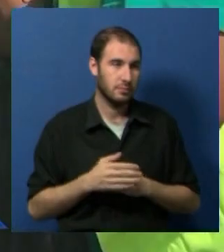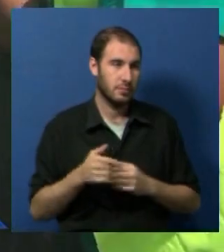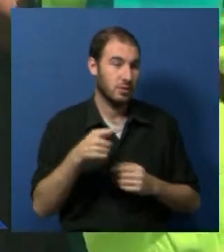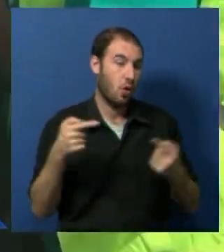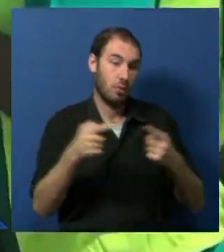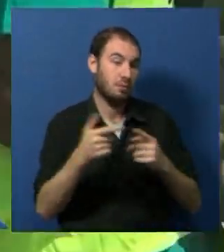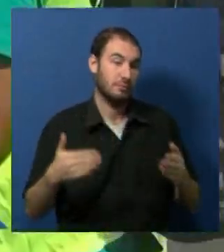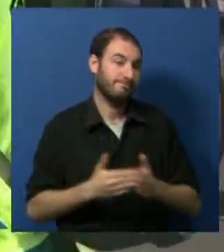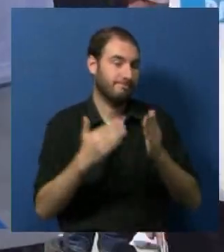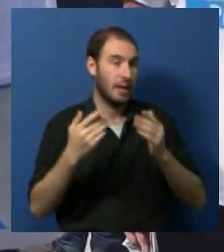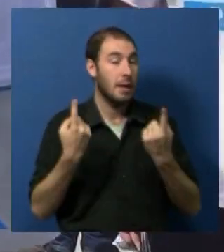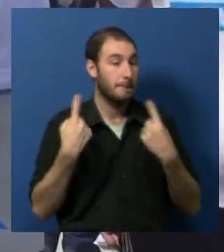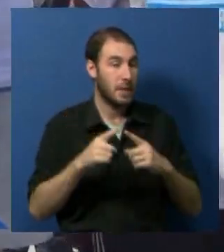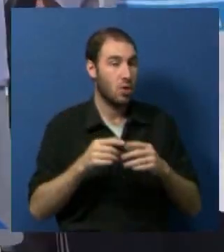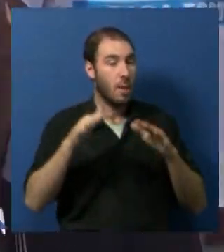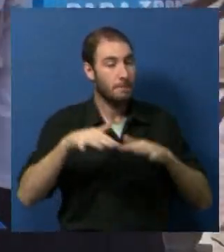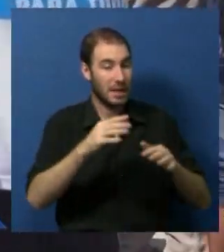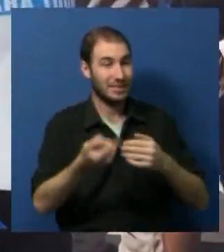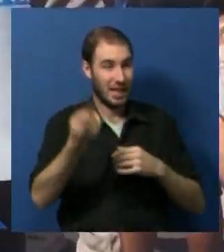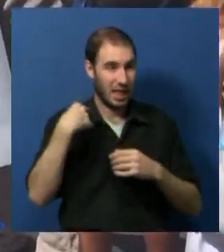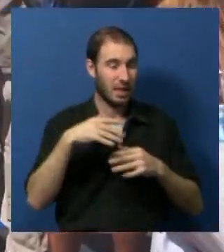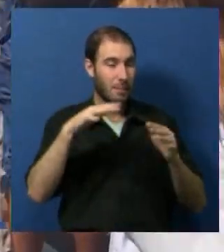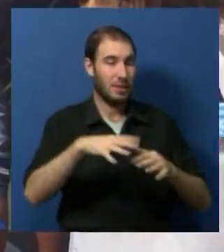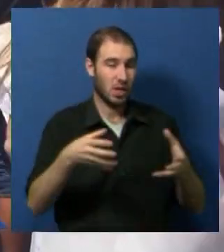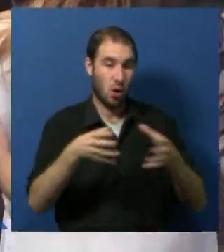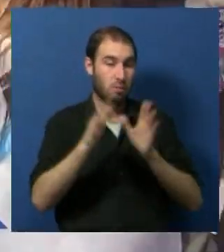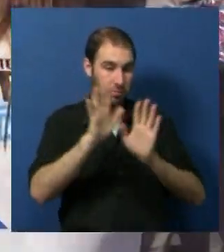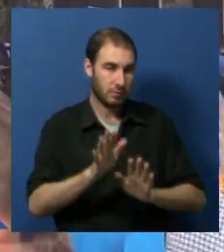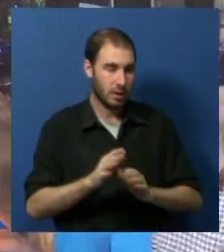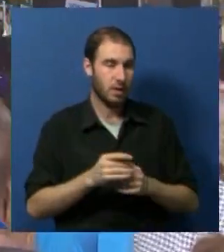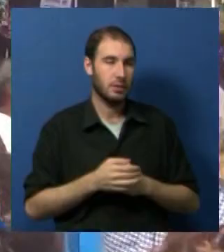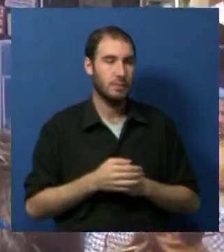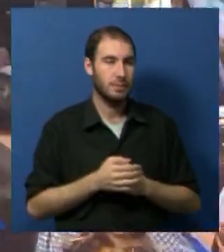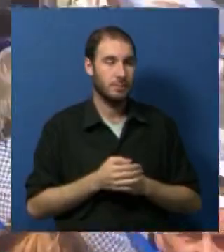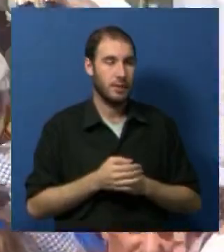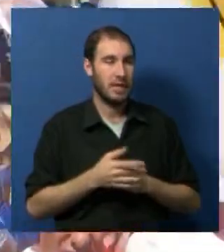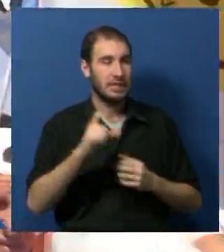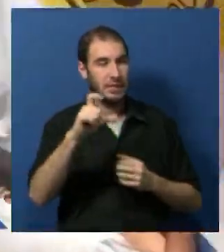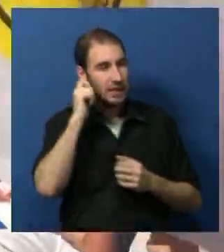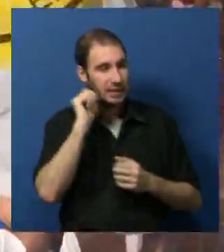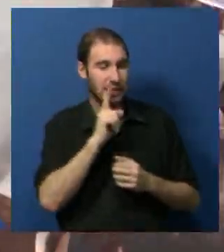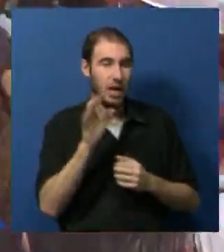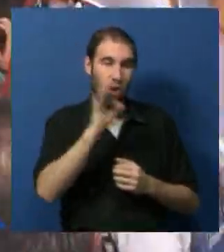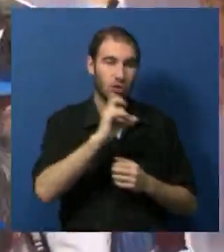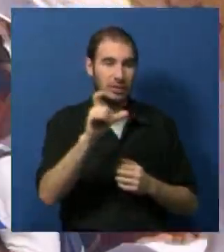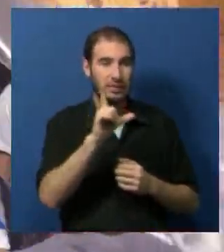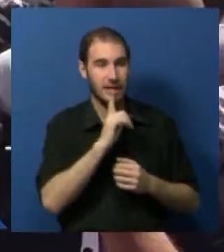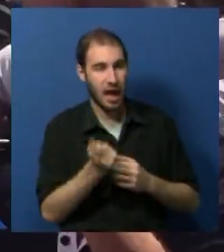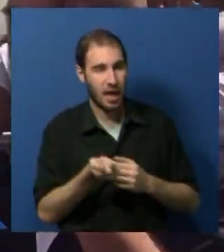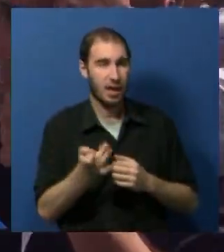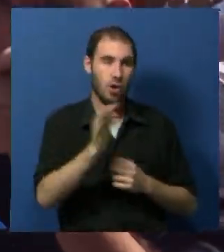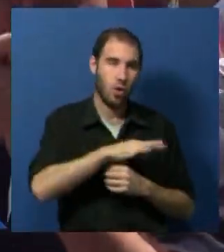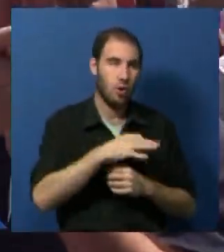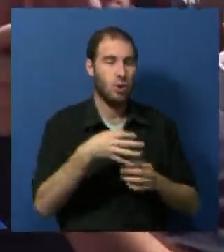ese objetivo. Pero lo cierto es que las marchas anteriores fueron marchas organizadas, ya sea por la CGT o por la CTA o